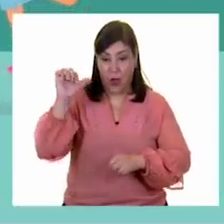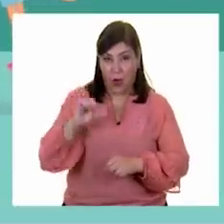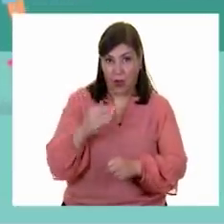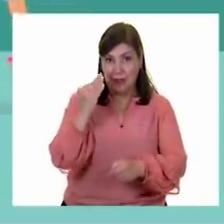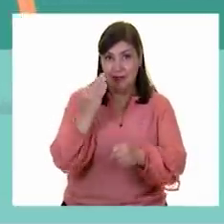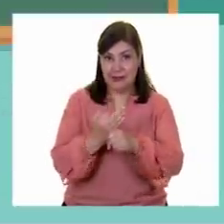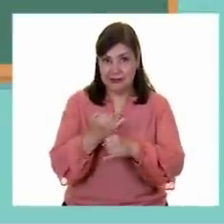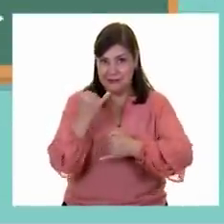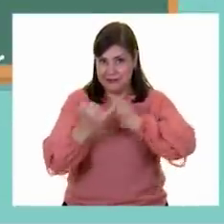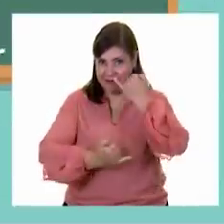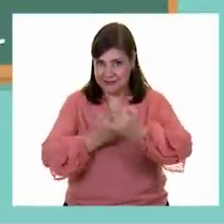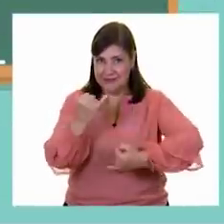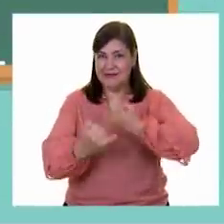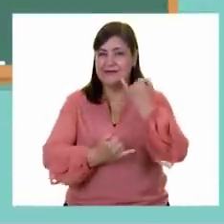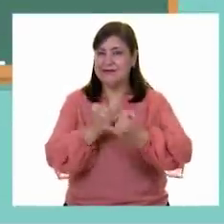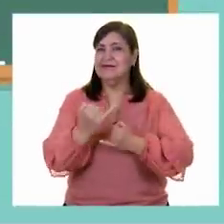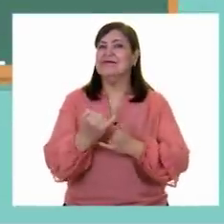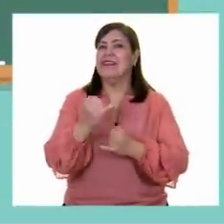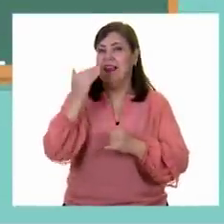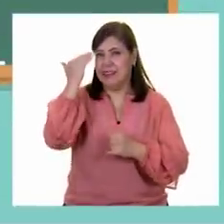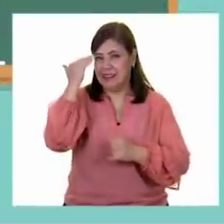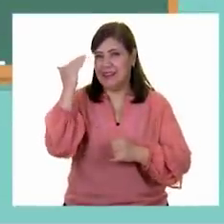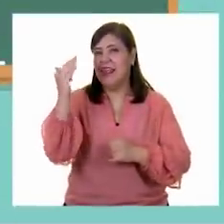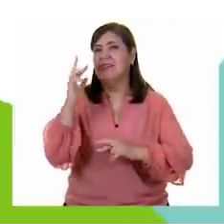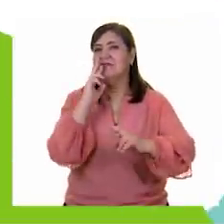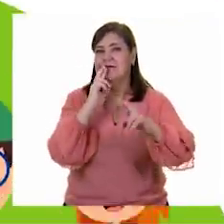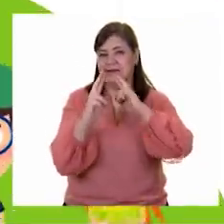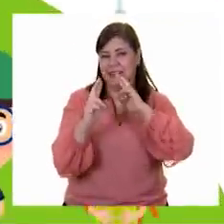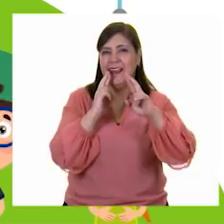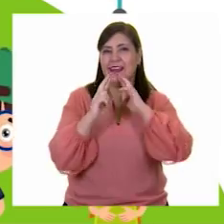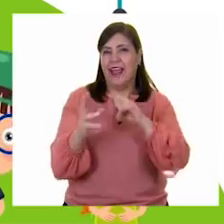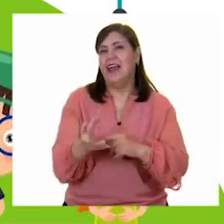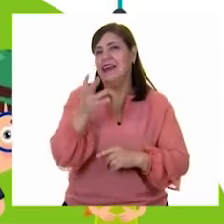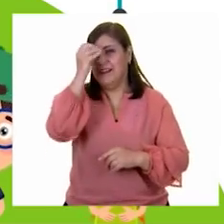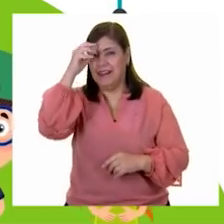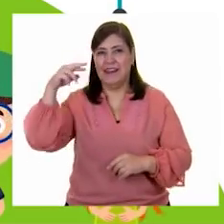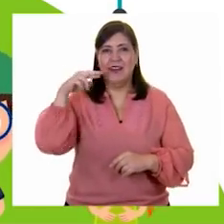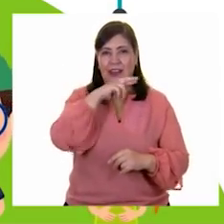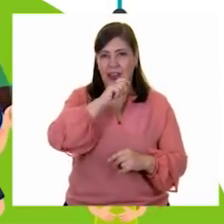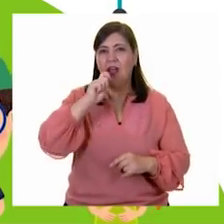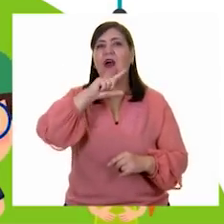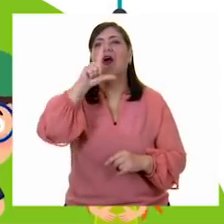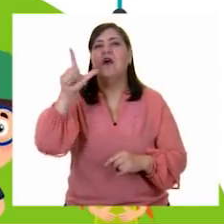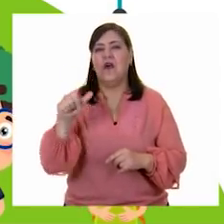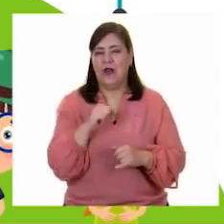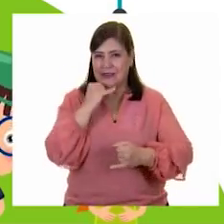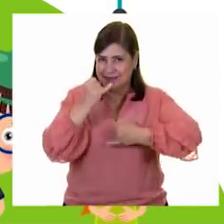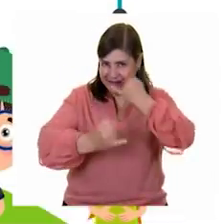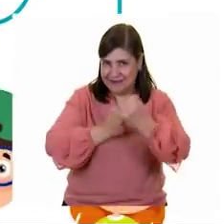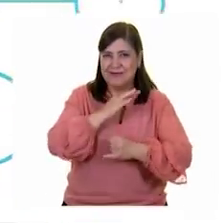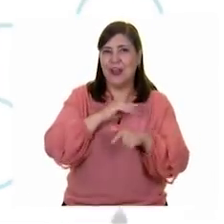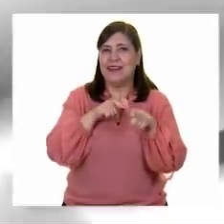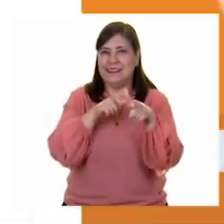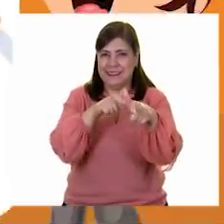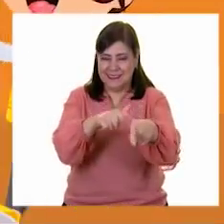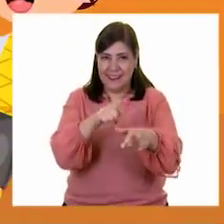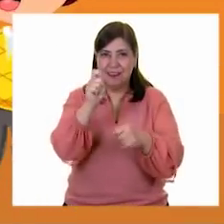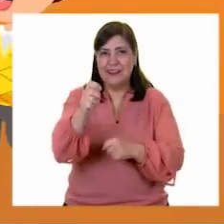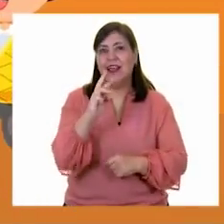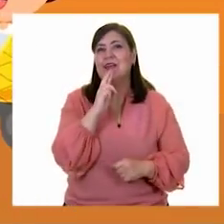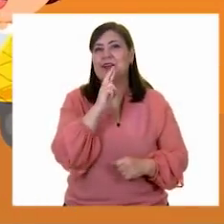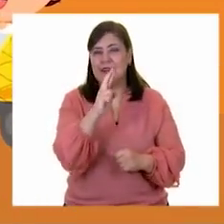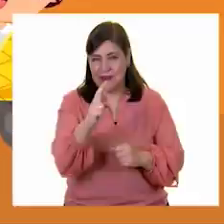de jugar, tiempo de contestar, aprende rápido y vuelve a jugar. Responde